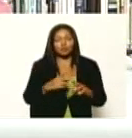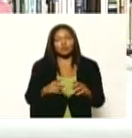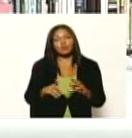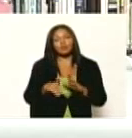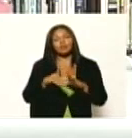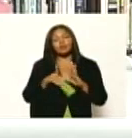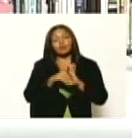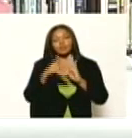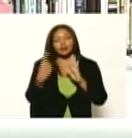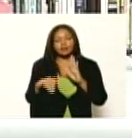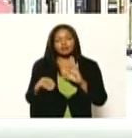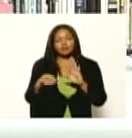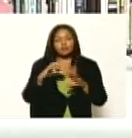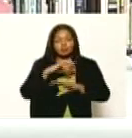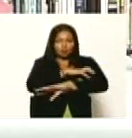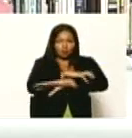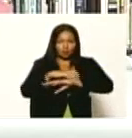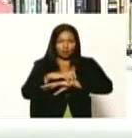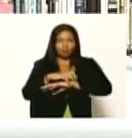gatos.